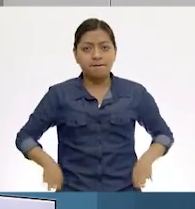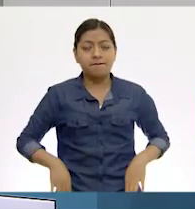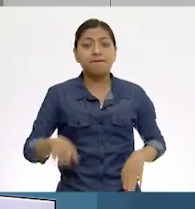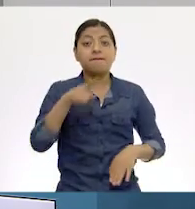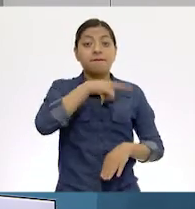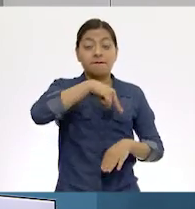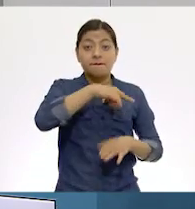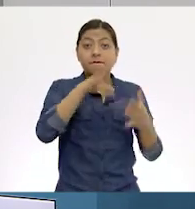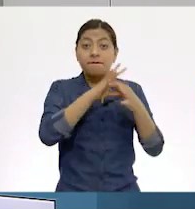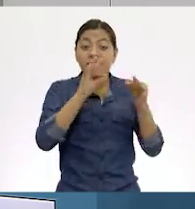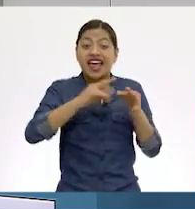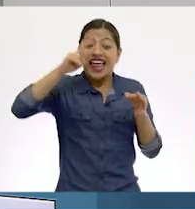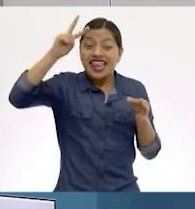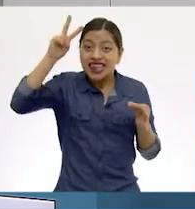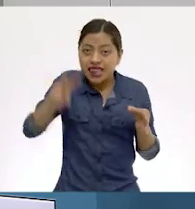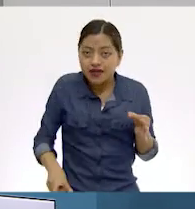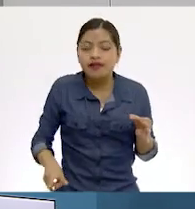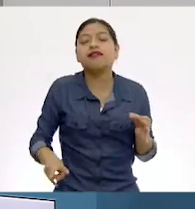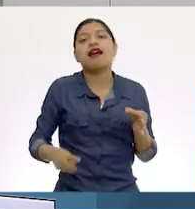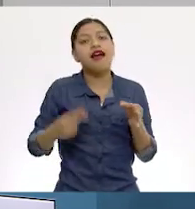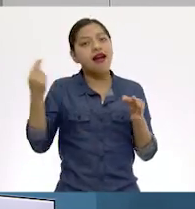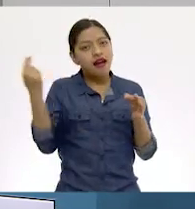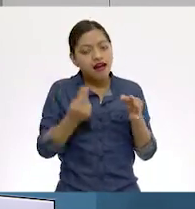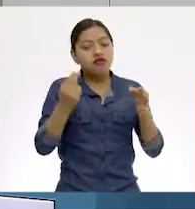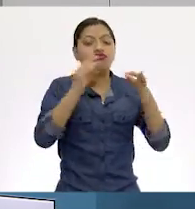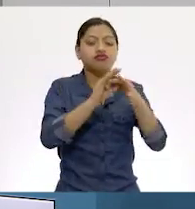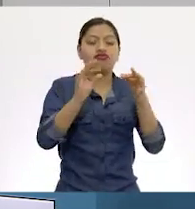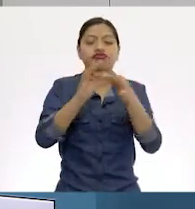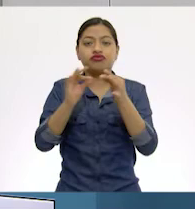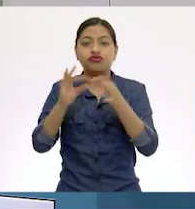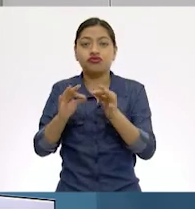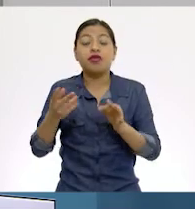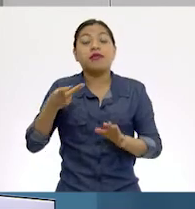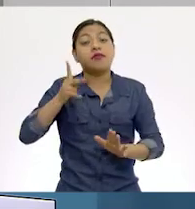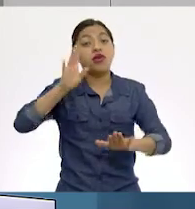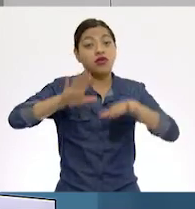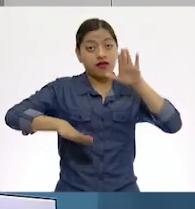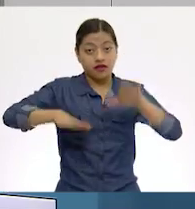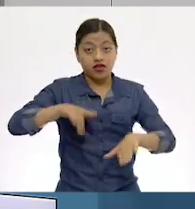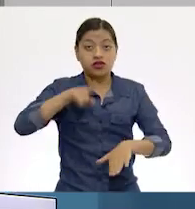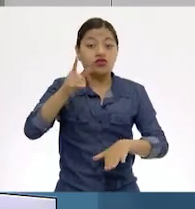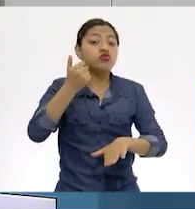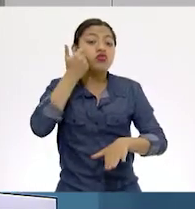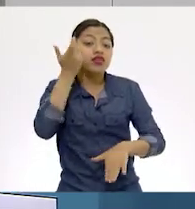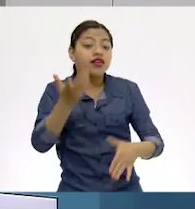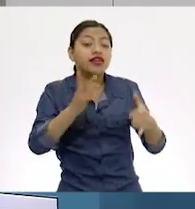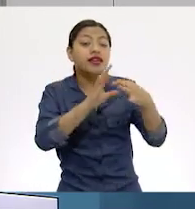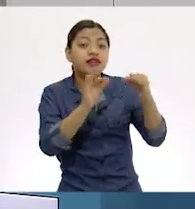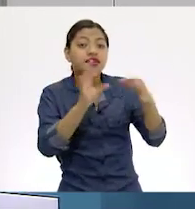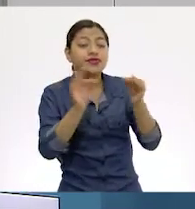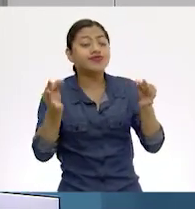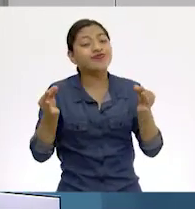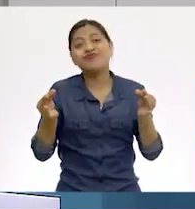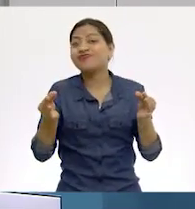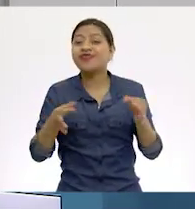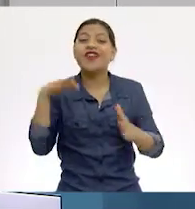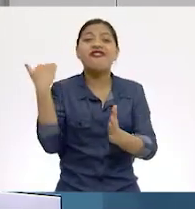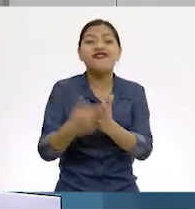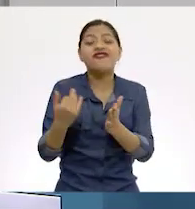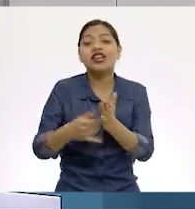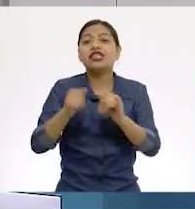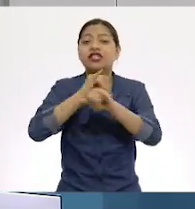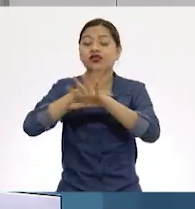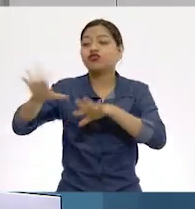de la realidad, requieren ser explicados. Pero muchas veces, cuando queremos explicarlos, no tenemos toda la